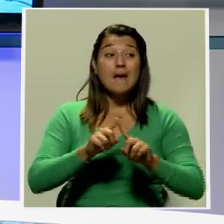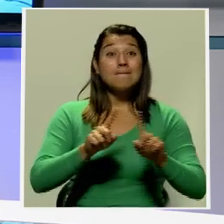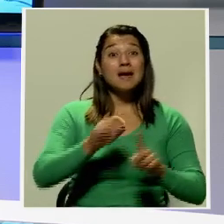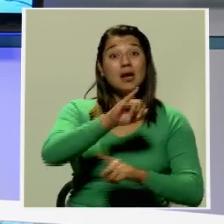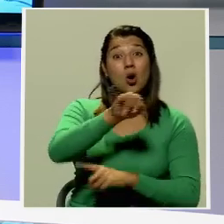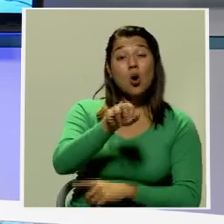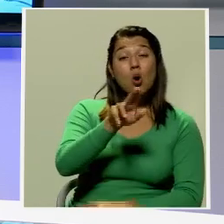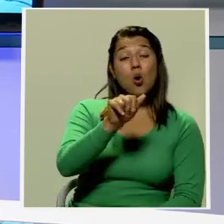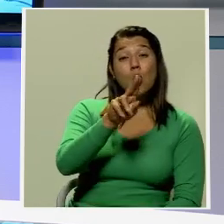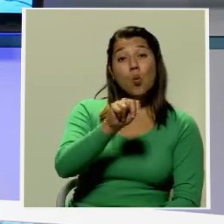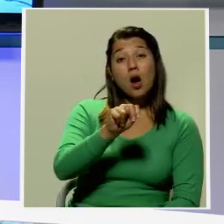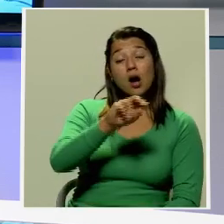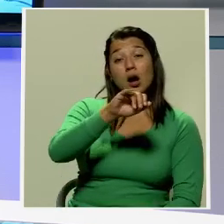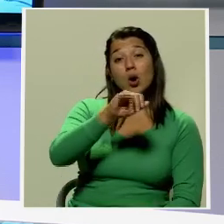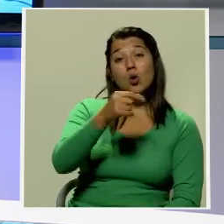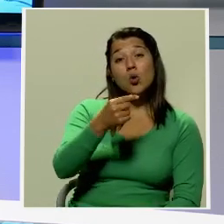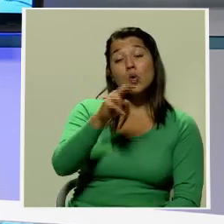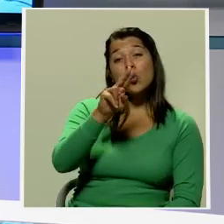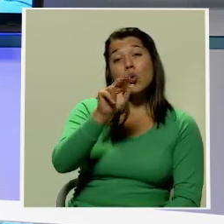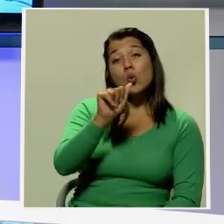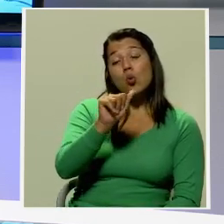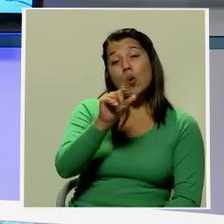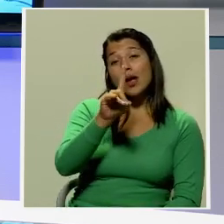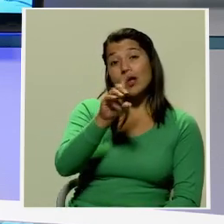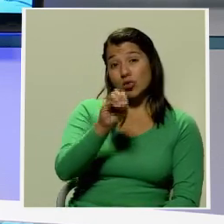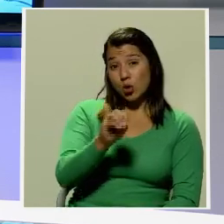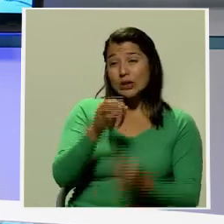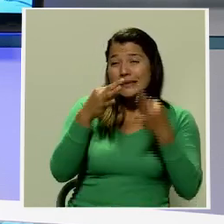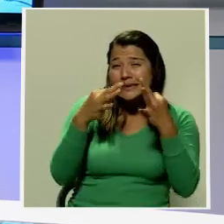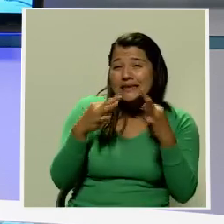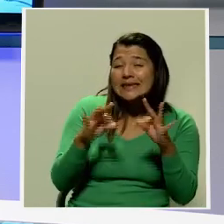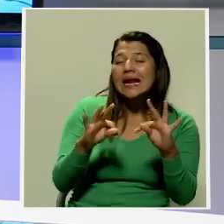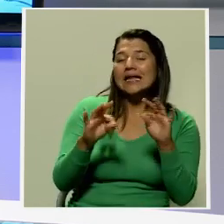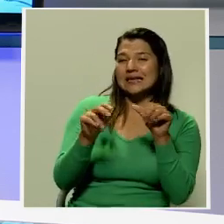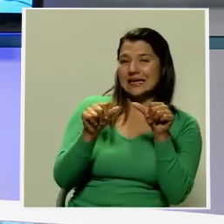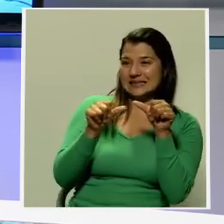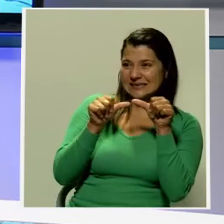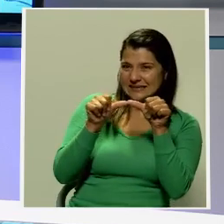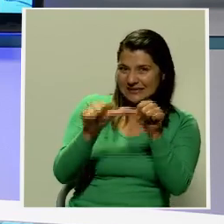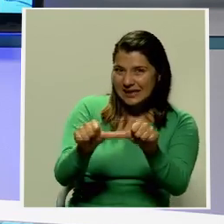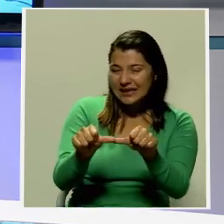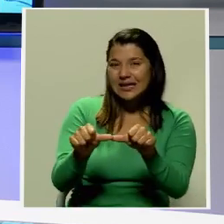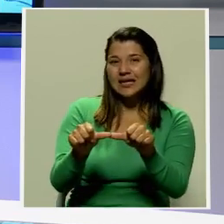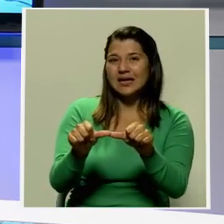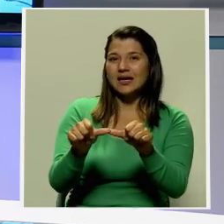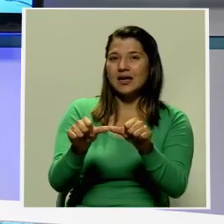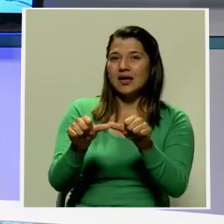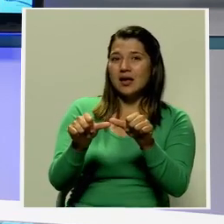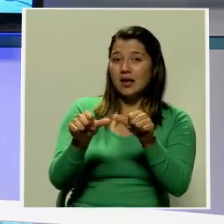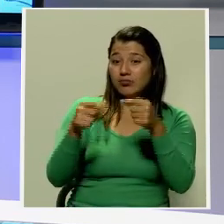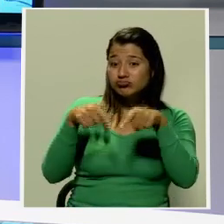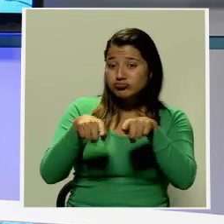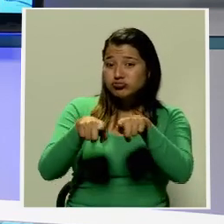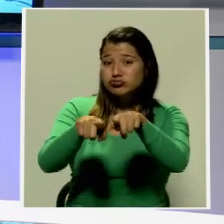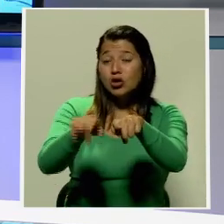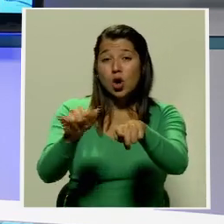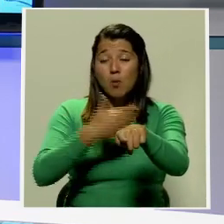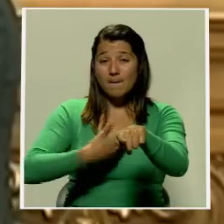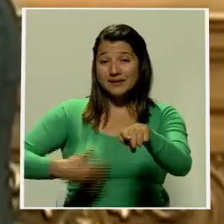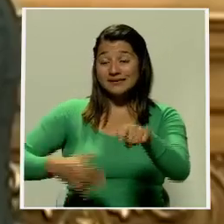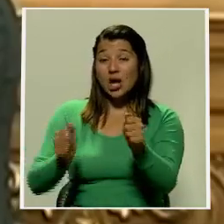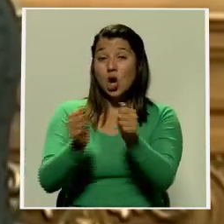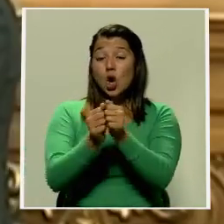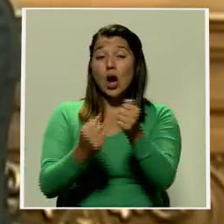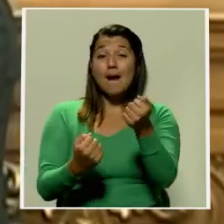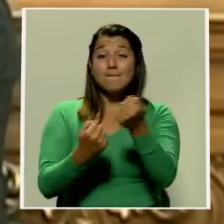Guaidó intenta mantener un Congreso paralelo con algún apoyo internacional. Y